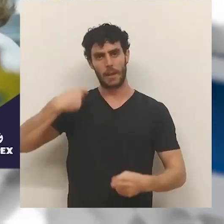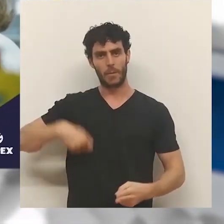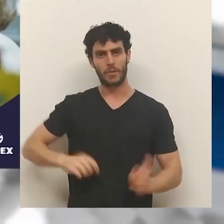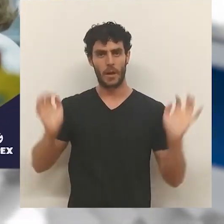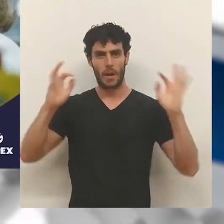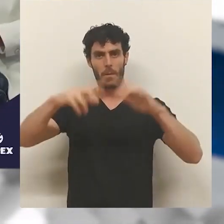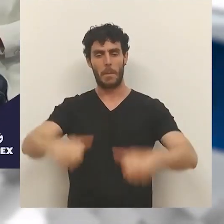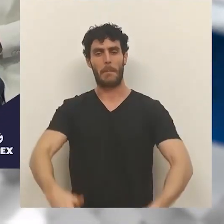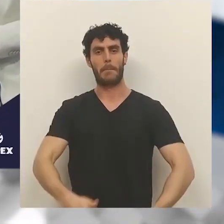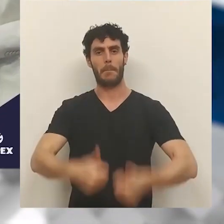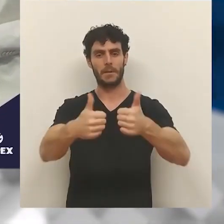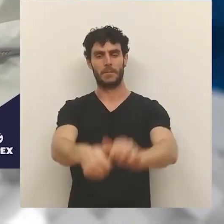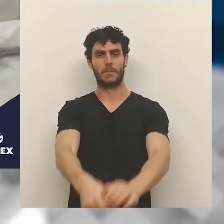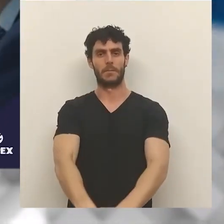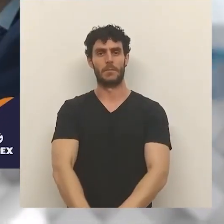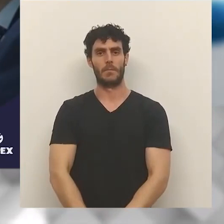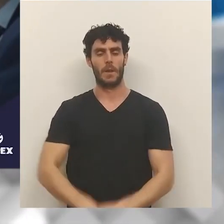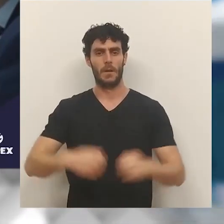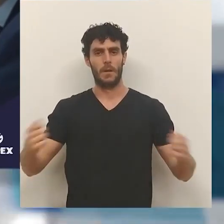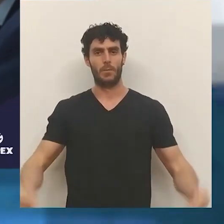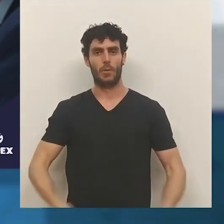90.000 visitantes profesionales.